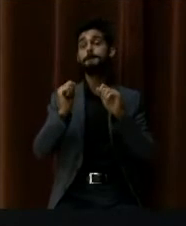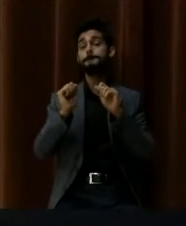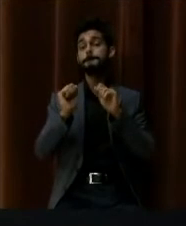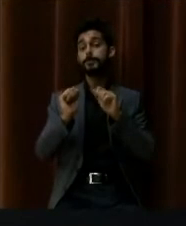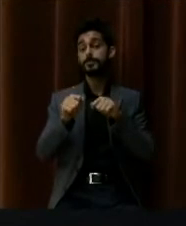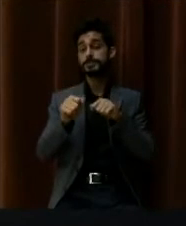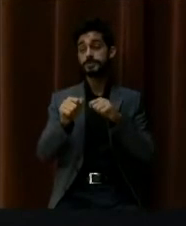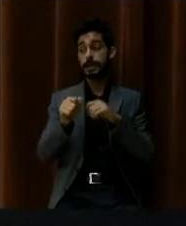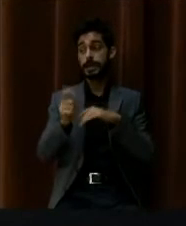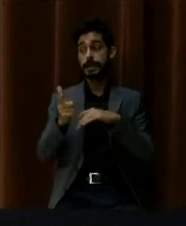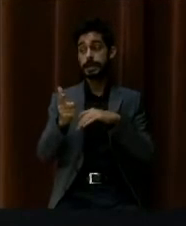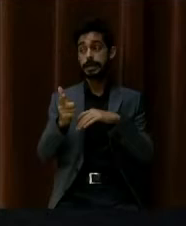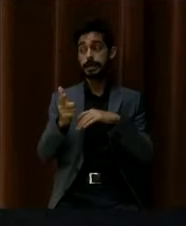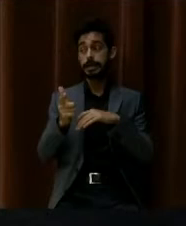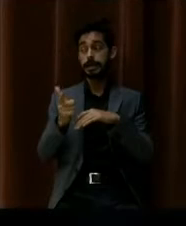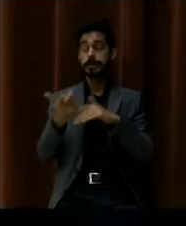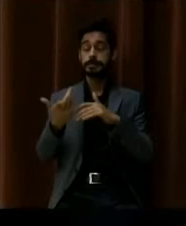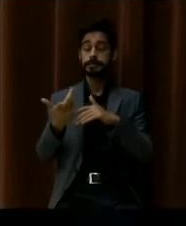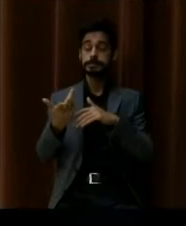protegidas